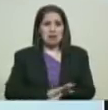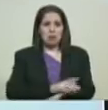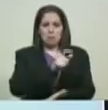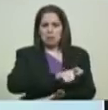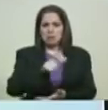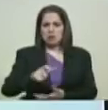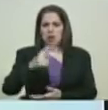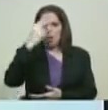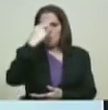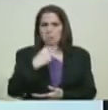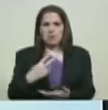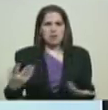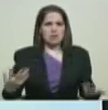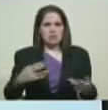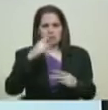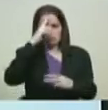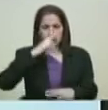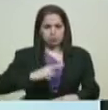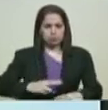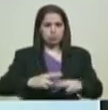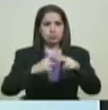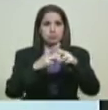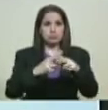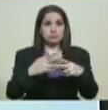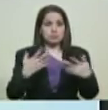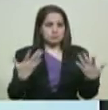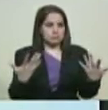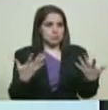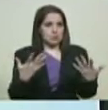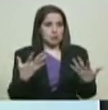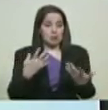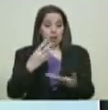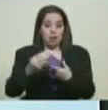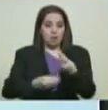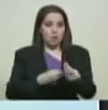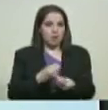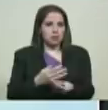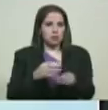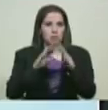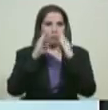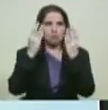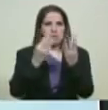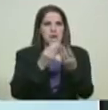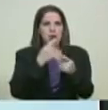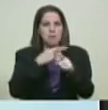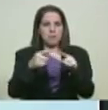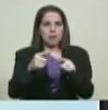Hemos hecho tantas elecciones. La convierte en un hecho mundial, pero combinan